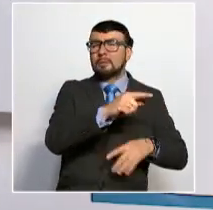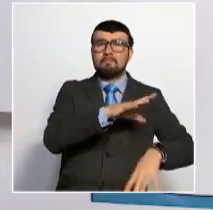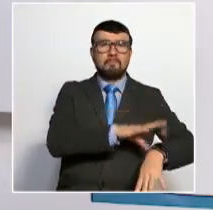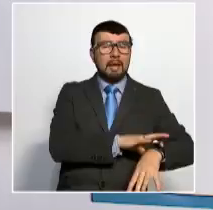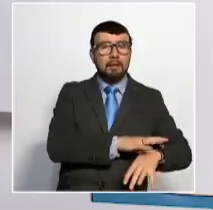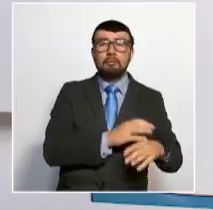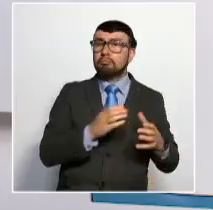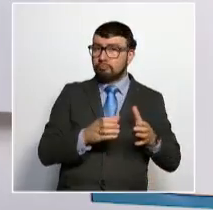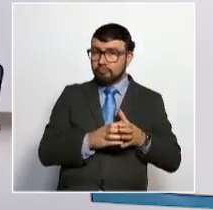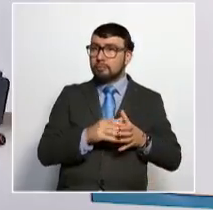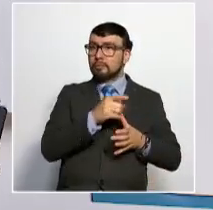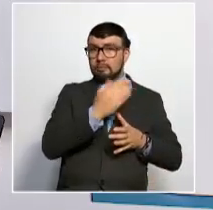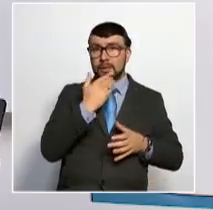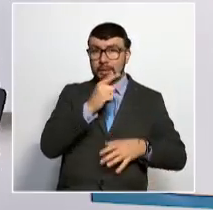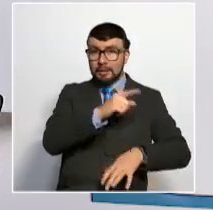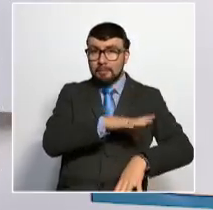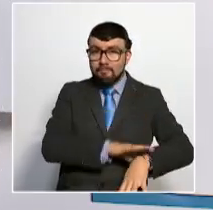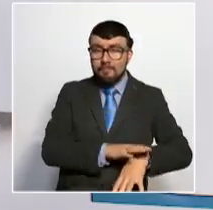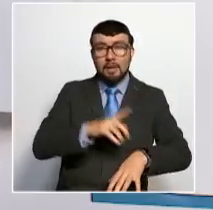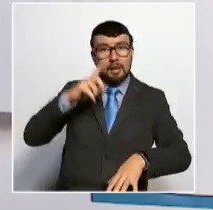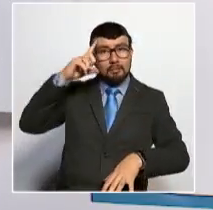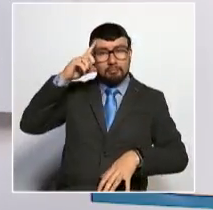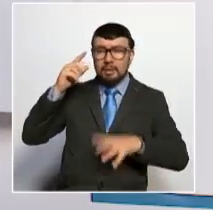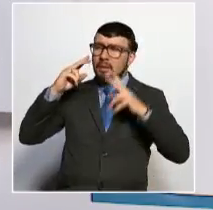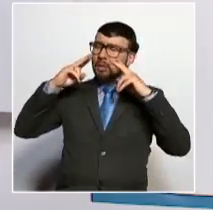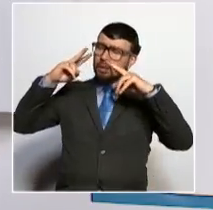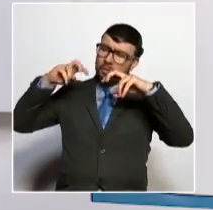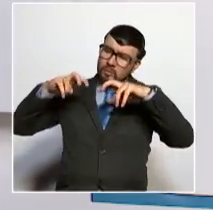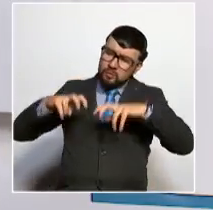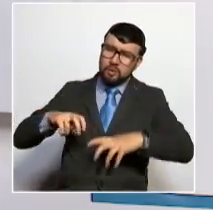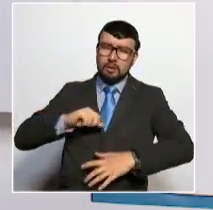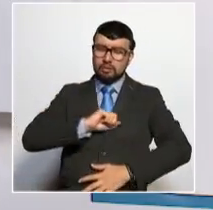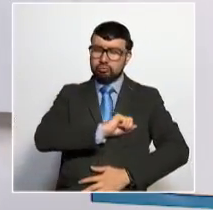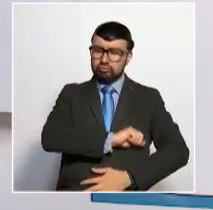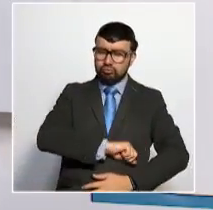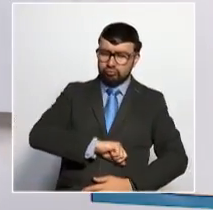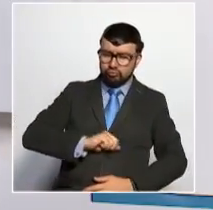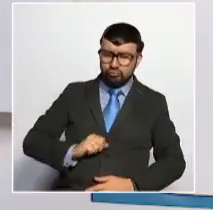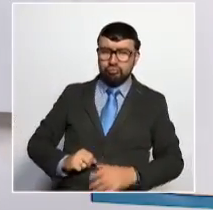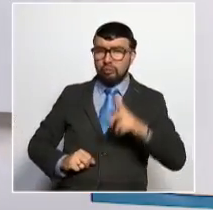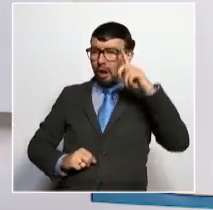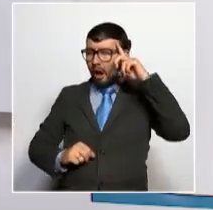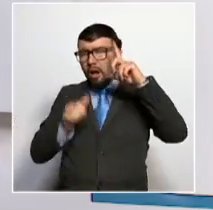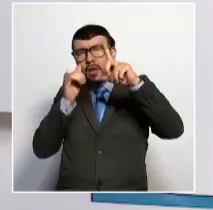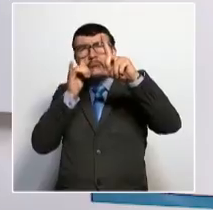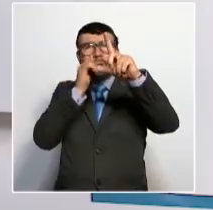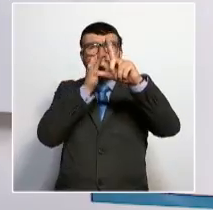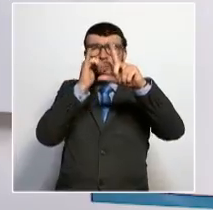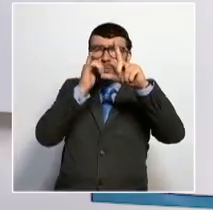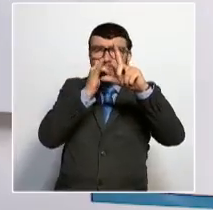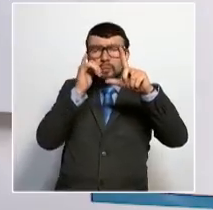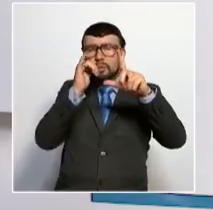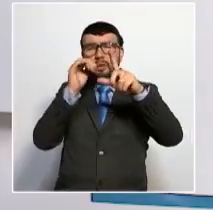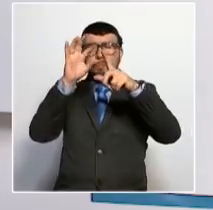ginecología, donde hacemos un estudio grande ginecológico, como considero yo se le debe hacer a una mujer,